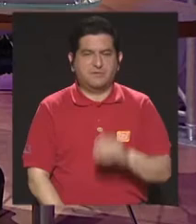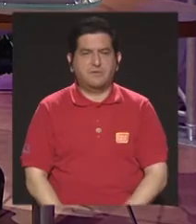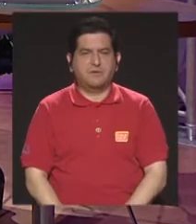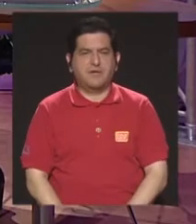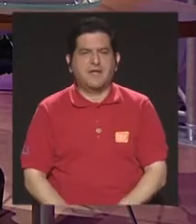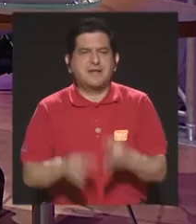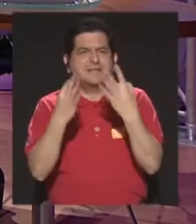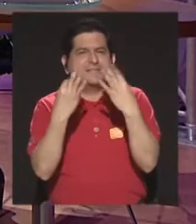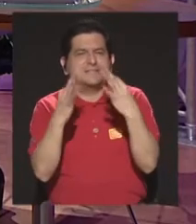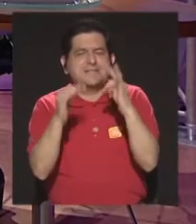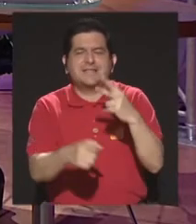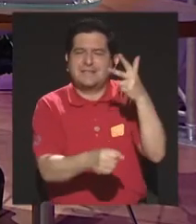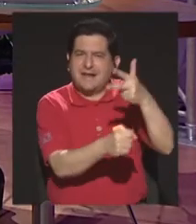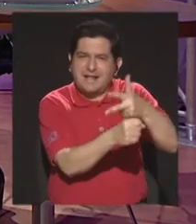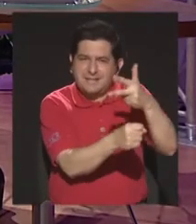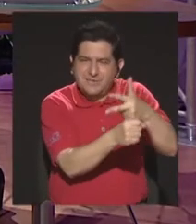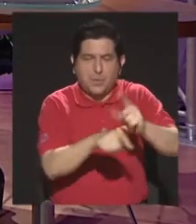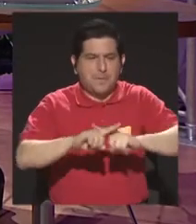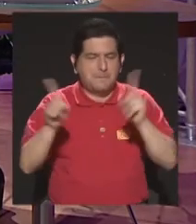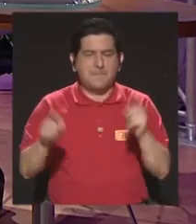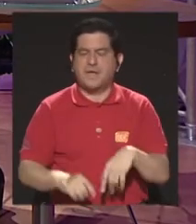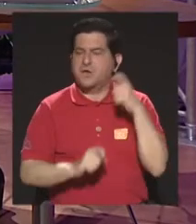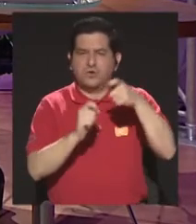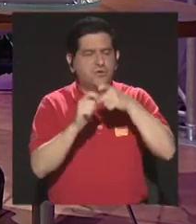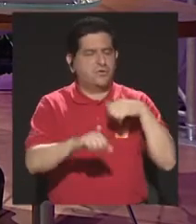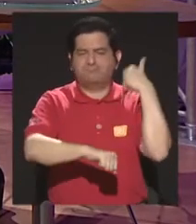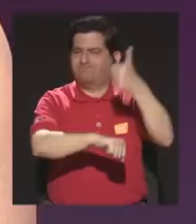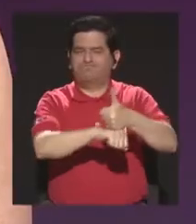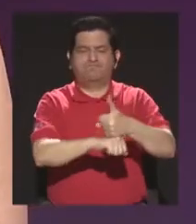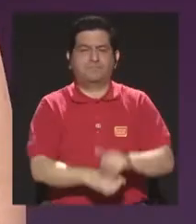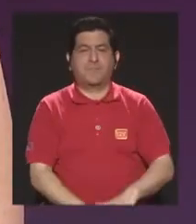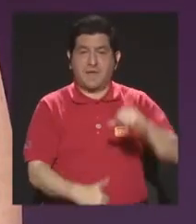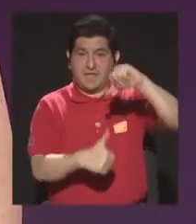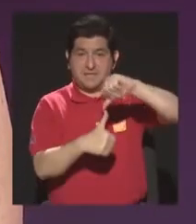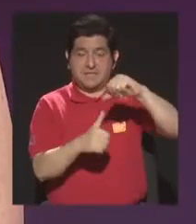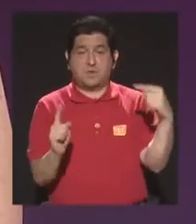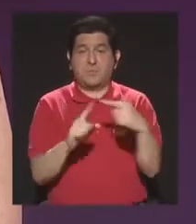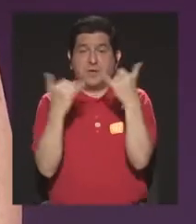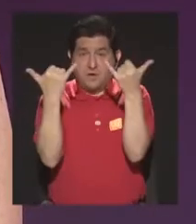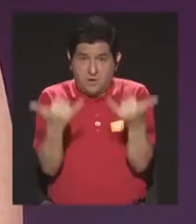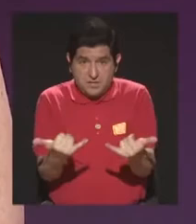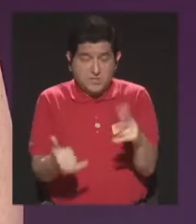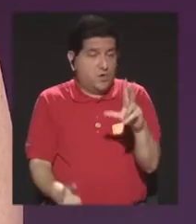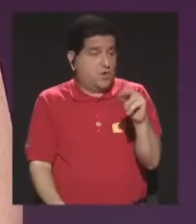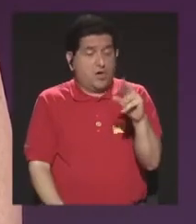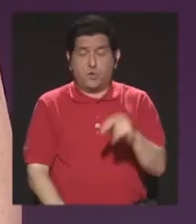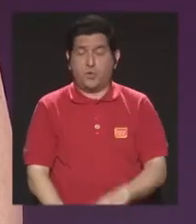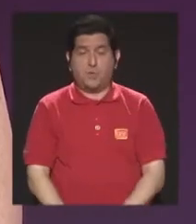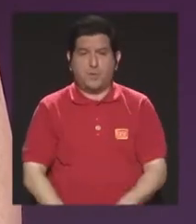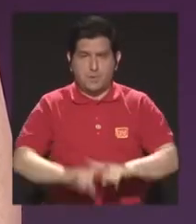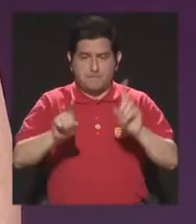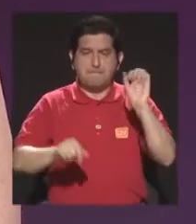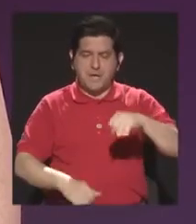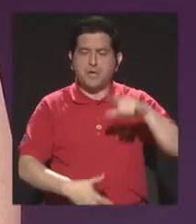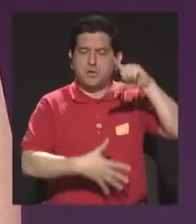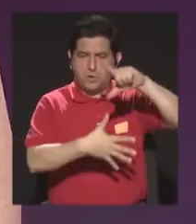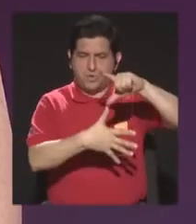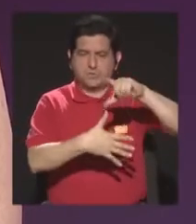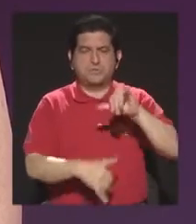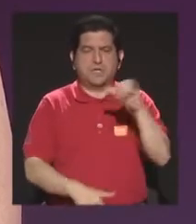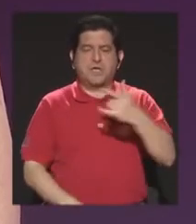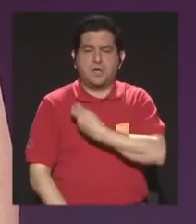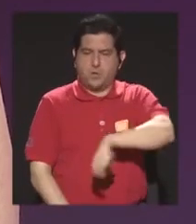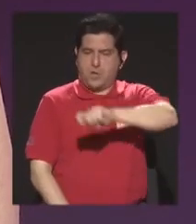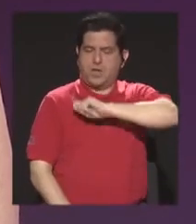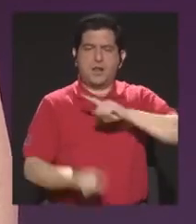algún intento como de Guatemala, creo que fue, pero no se concretó. Entonces creo que Centroamérica hasta el momento no. Pero sí está en Latinoamérica, está también en